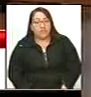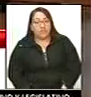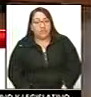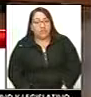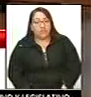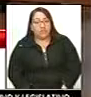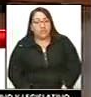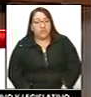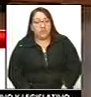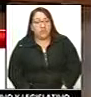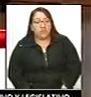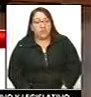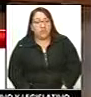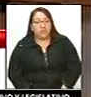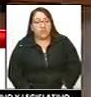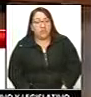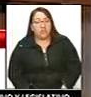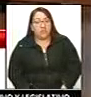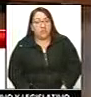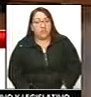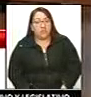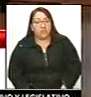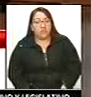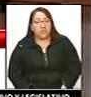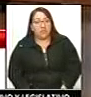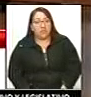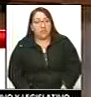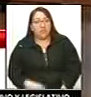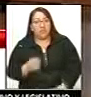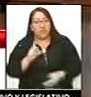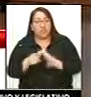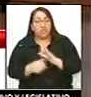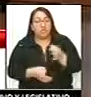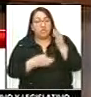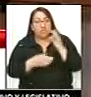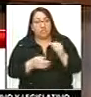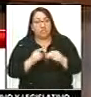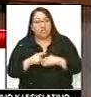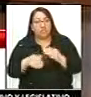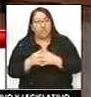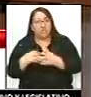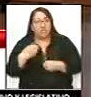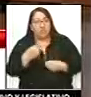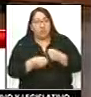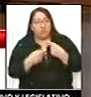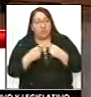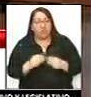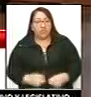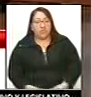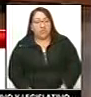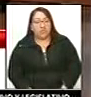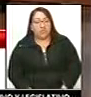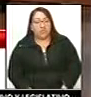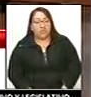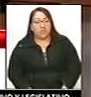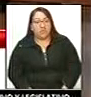escolar, previamente haremos un esbozo de la actualidad para luego exponer nuestros aportes y sugerencias. El mundo